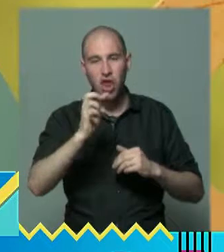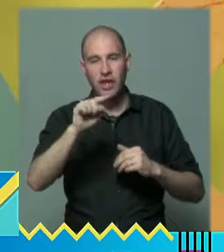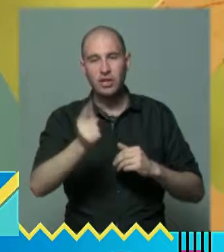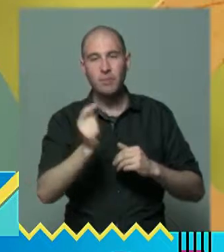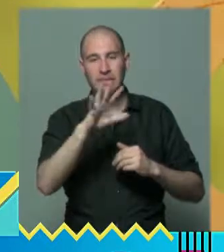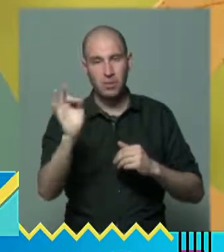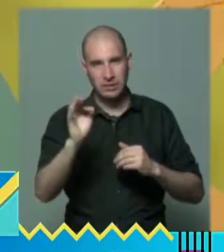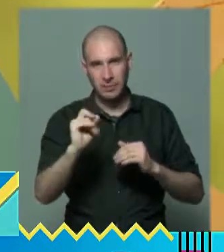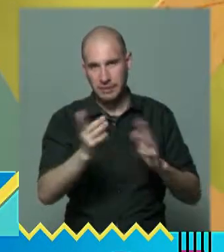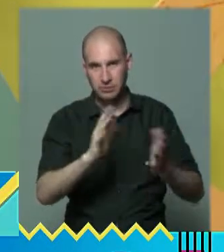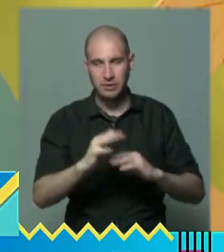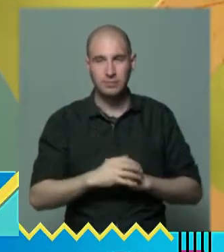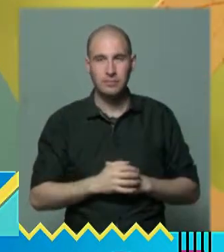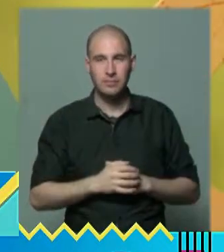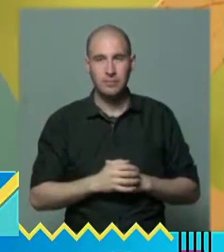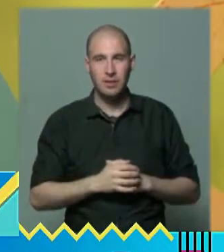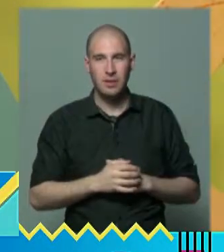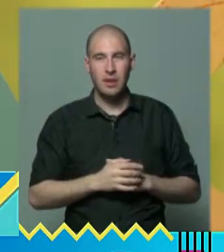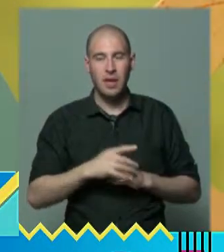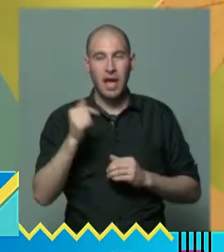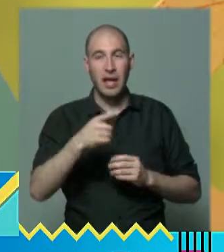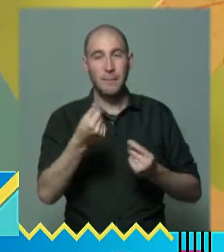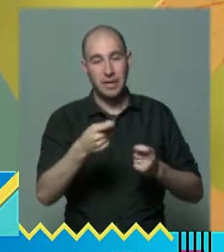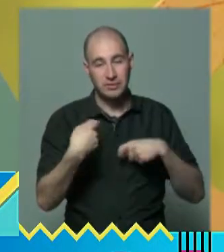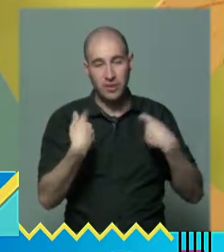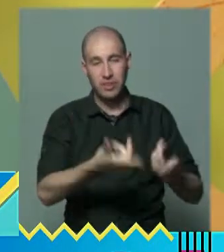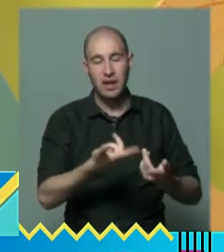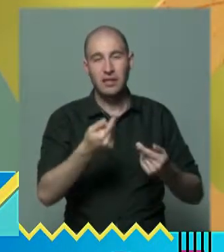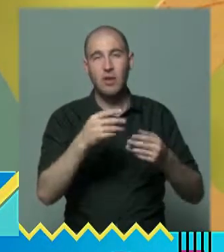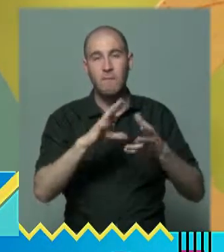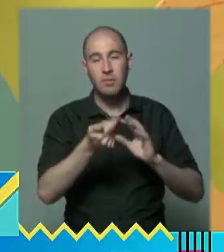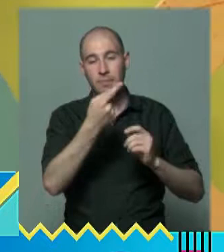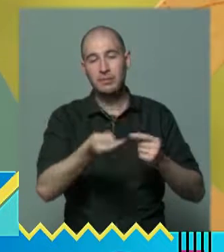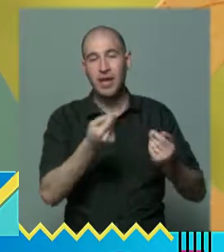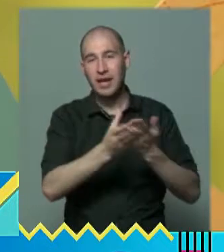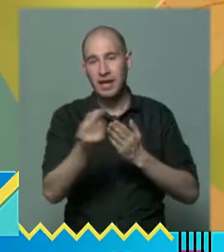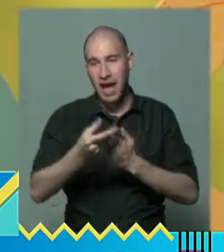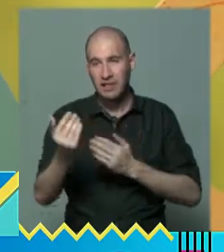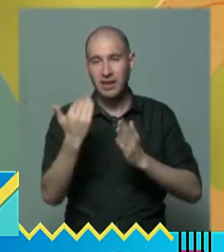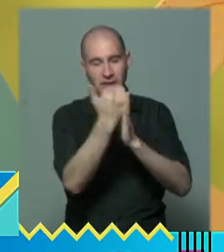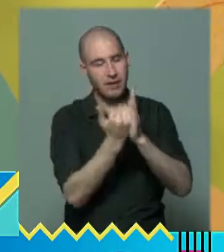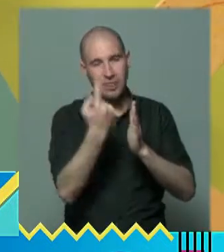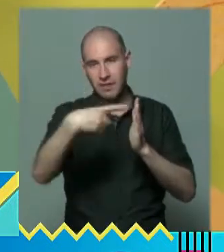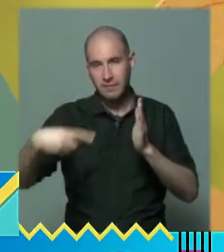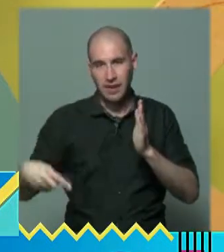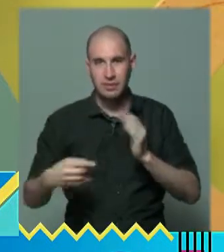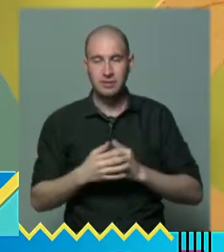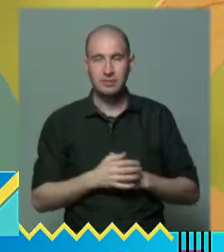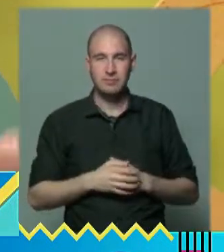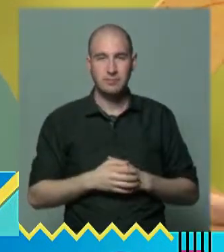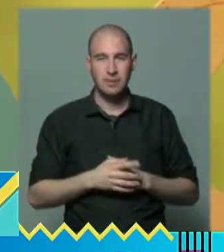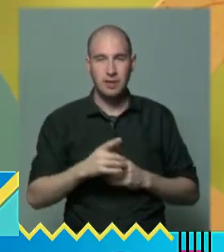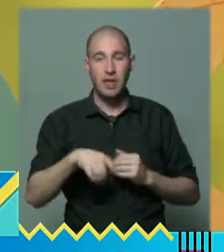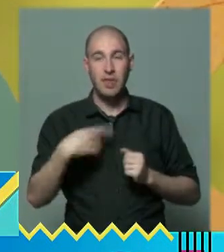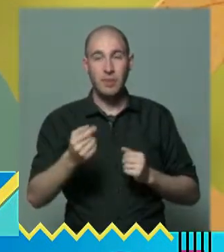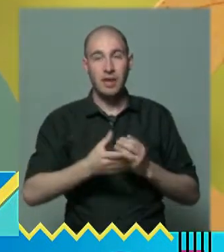$87,50. Y lo que se le está pasando a la tarifa a los diferentes tipos de consumidores, con diferentes escalas, diferentes ajustes, pero después